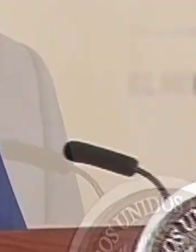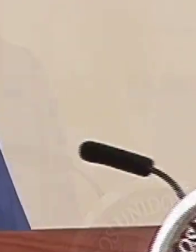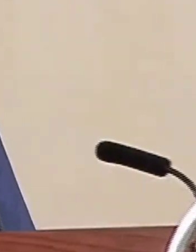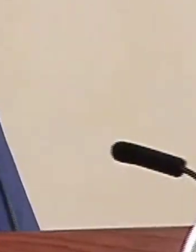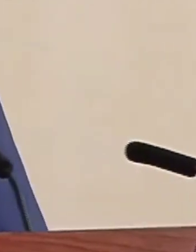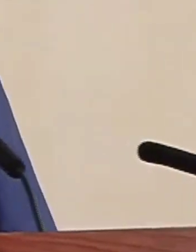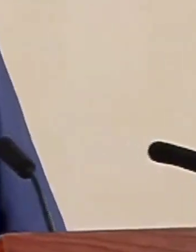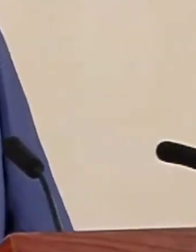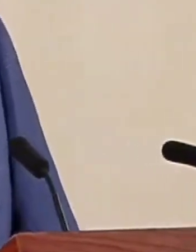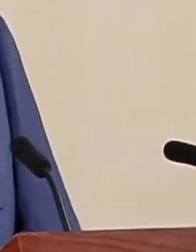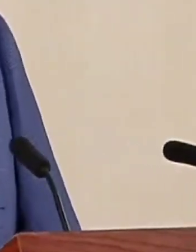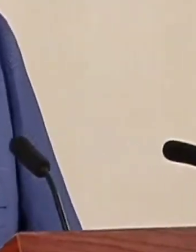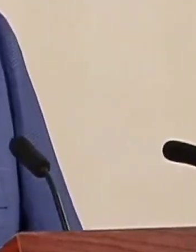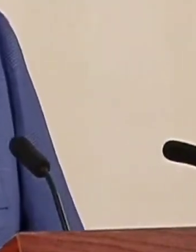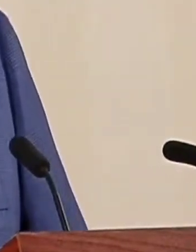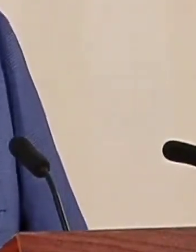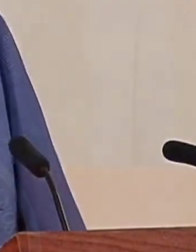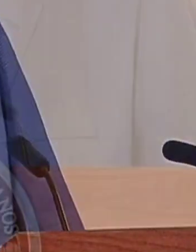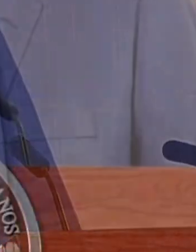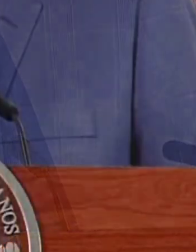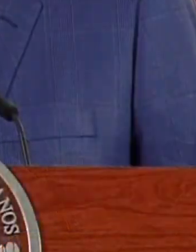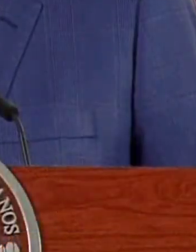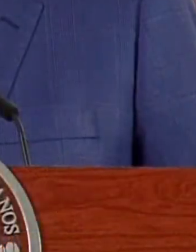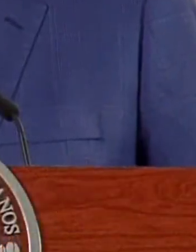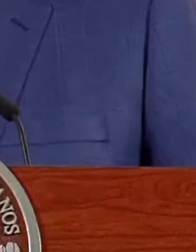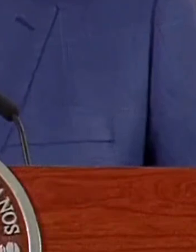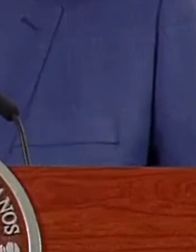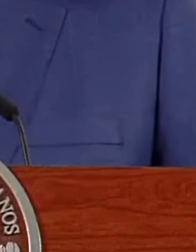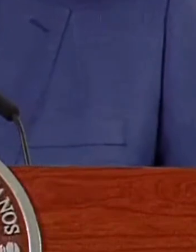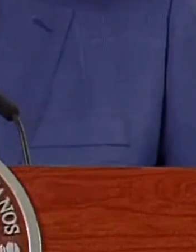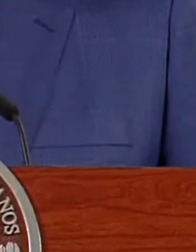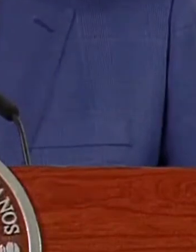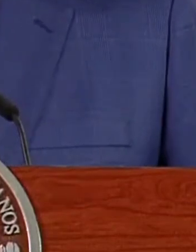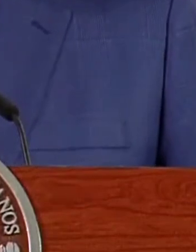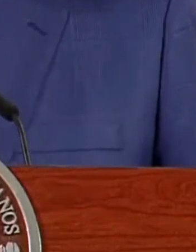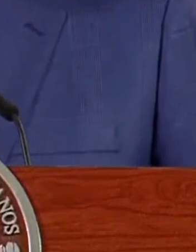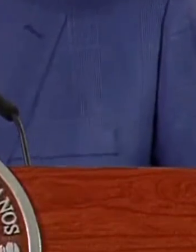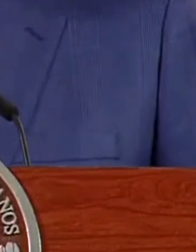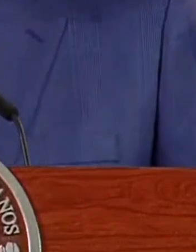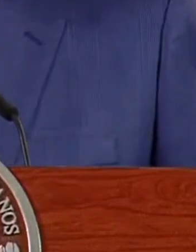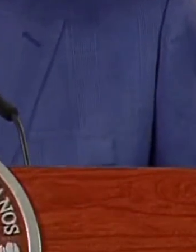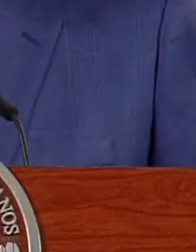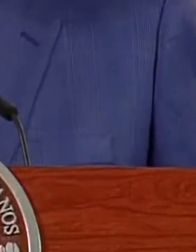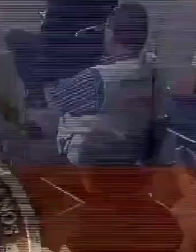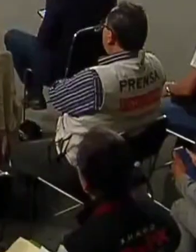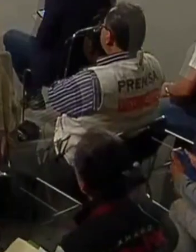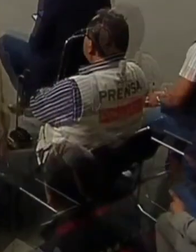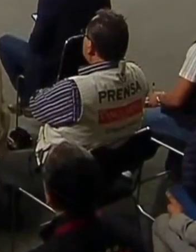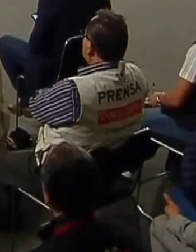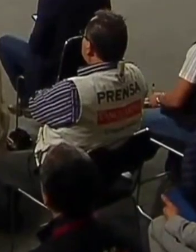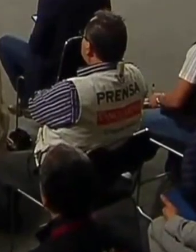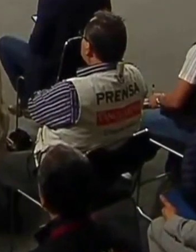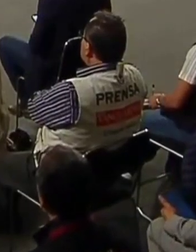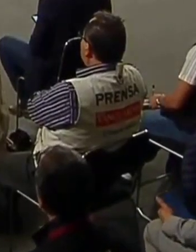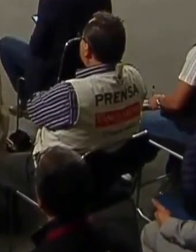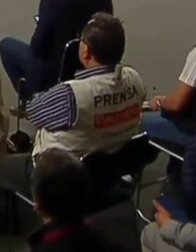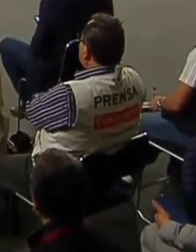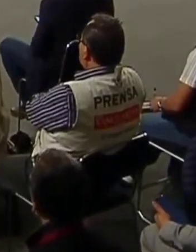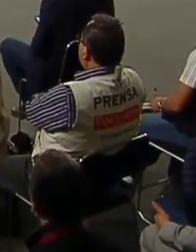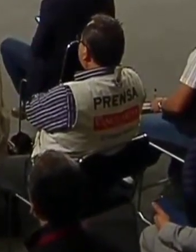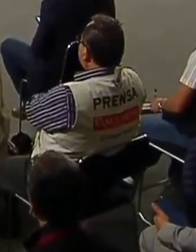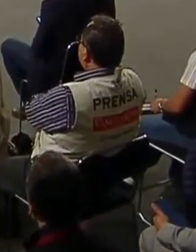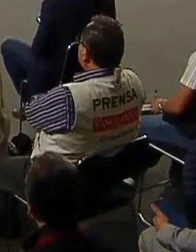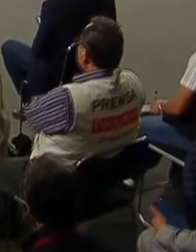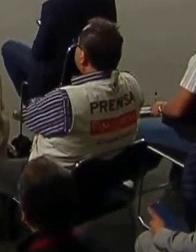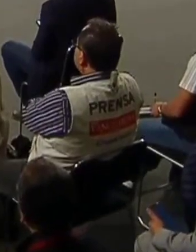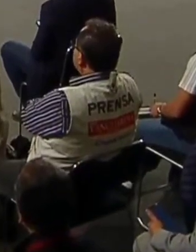fentanilo, que tantos muertos lamentablemente ocasionan. ¿Cómo